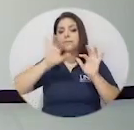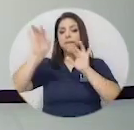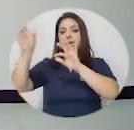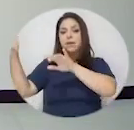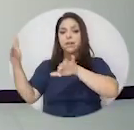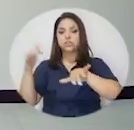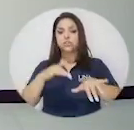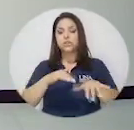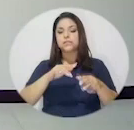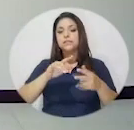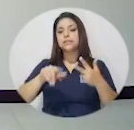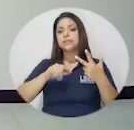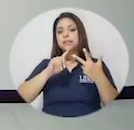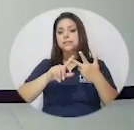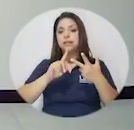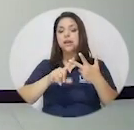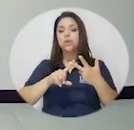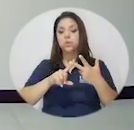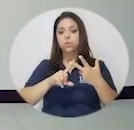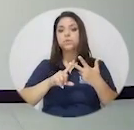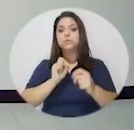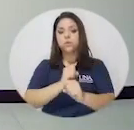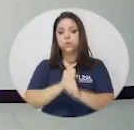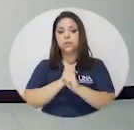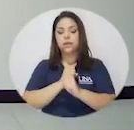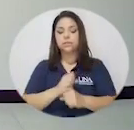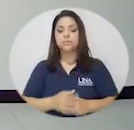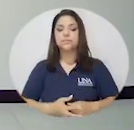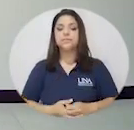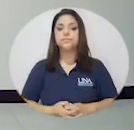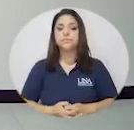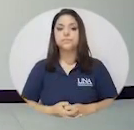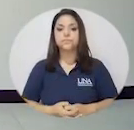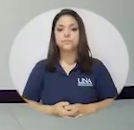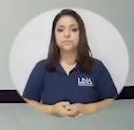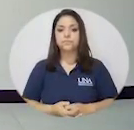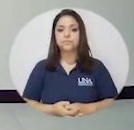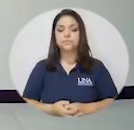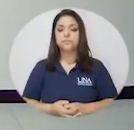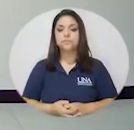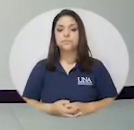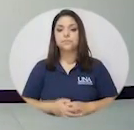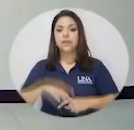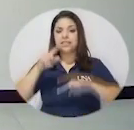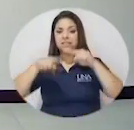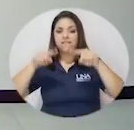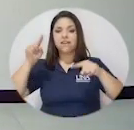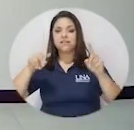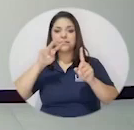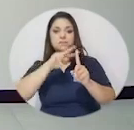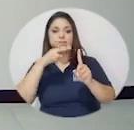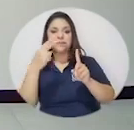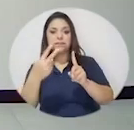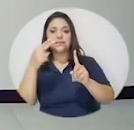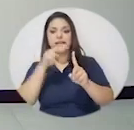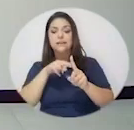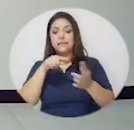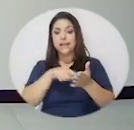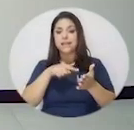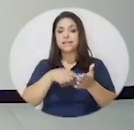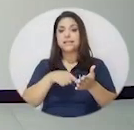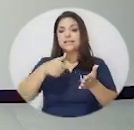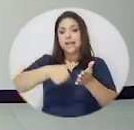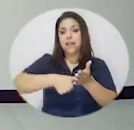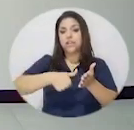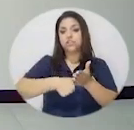y uno tercero en el ámbito de la seguridad. En diversas perspectivas sobre estas elecciones, si